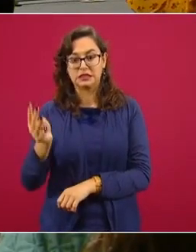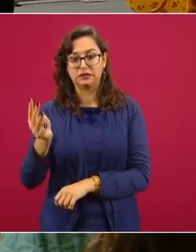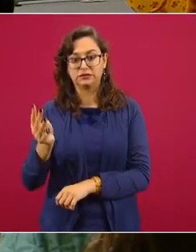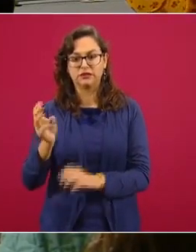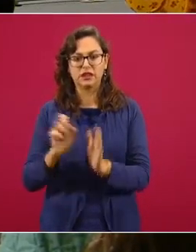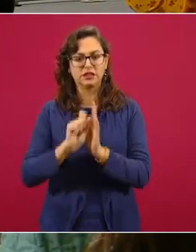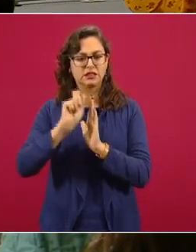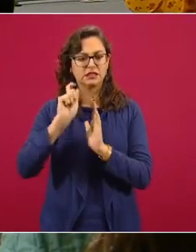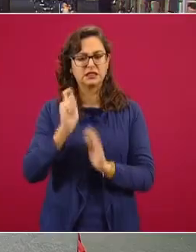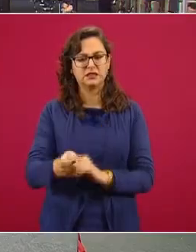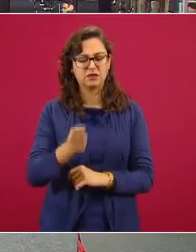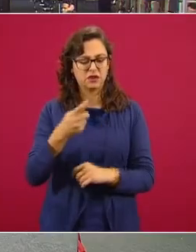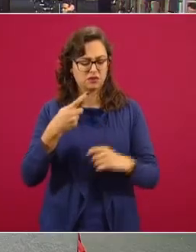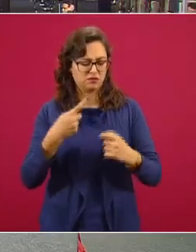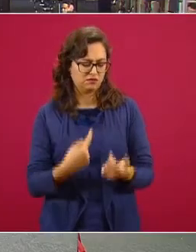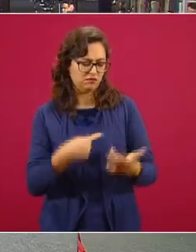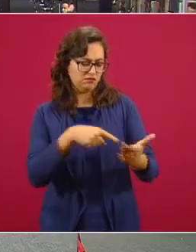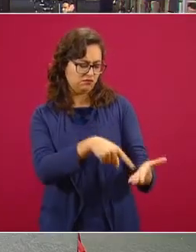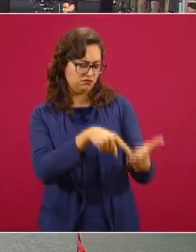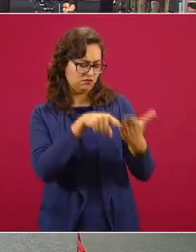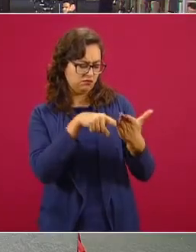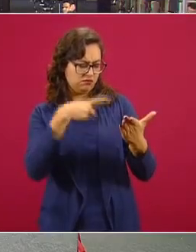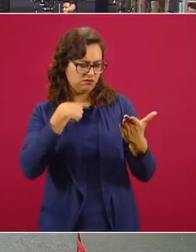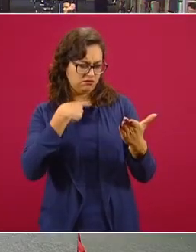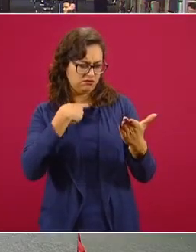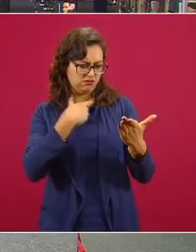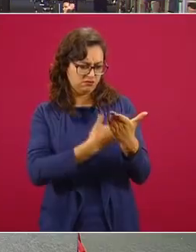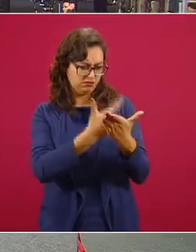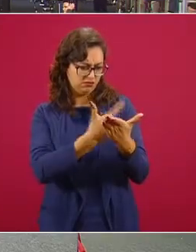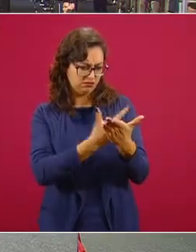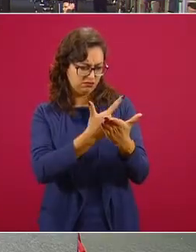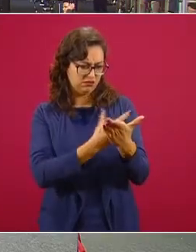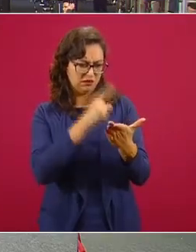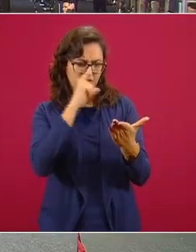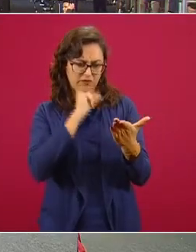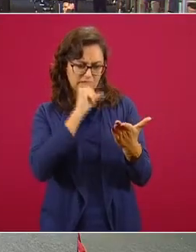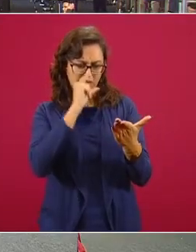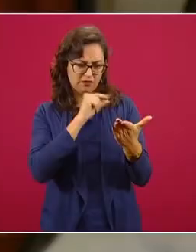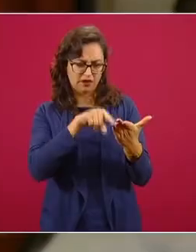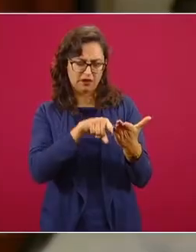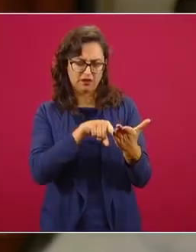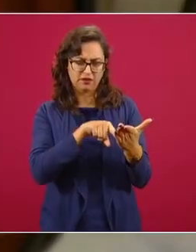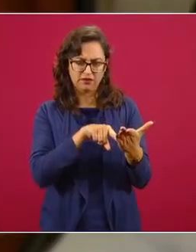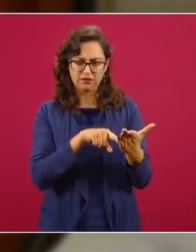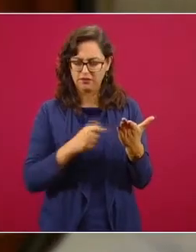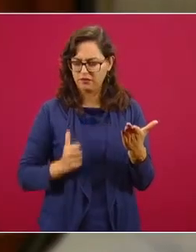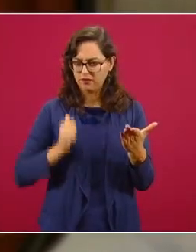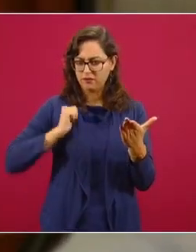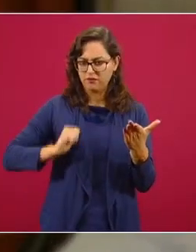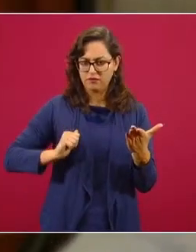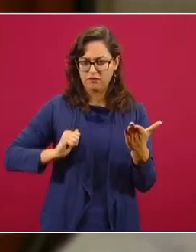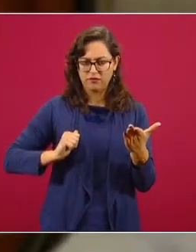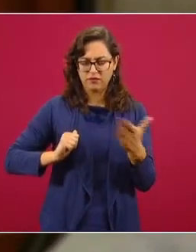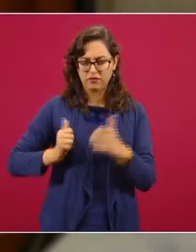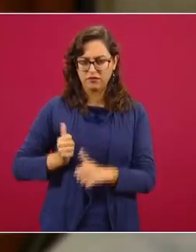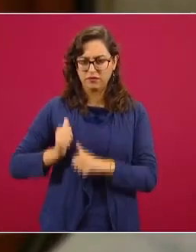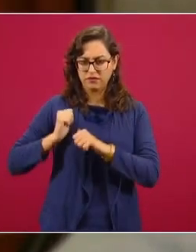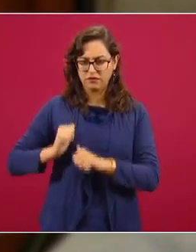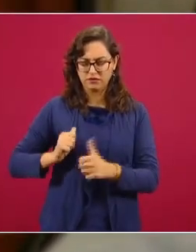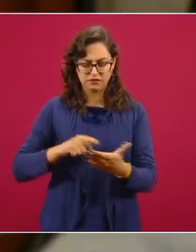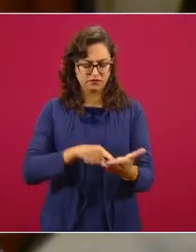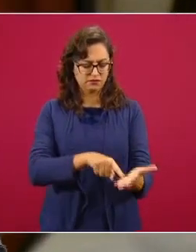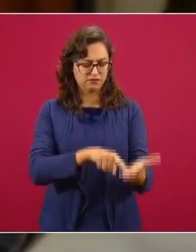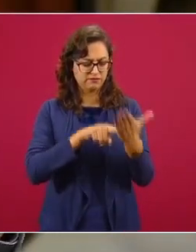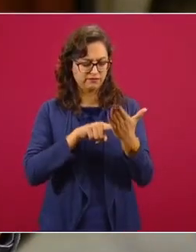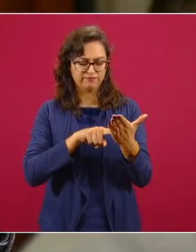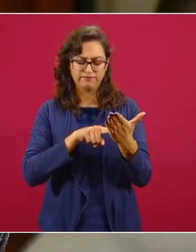encuentren una irregularidad, puede de inmediato la autoridad, en el ejercicio de la función de revisión,